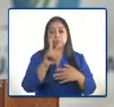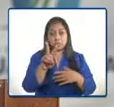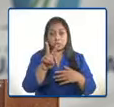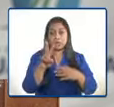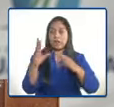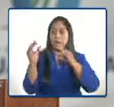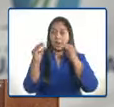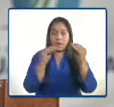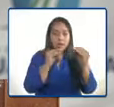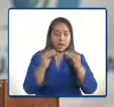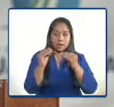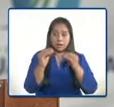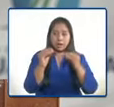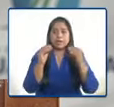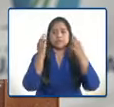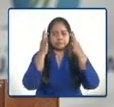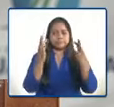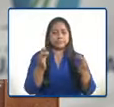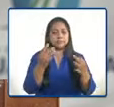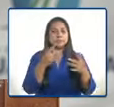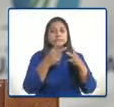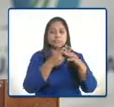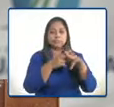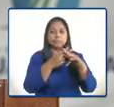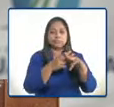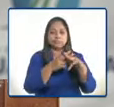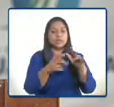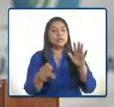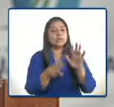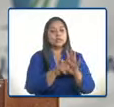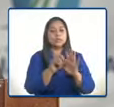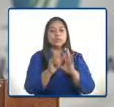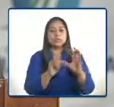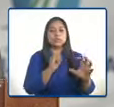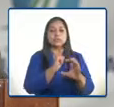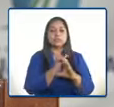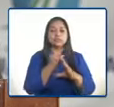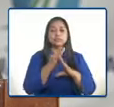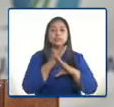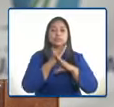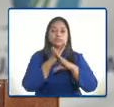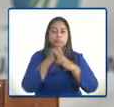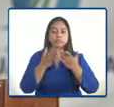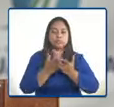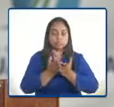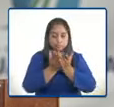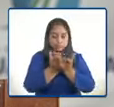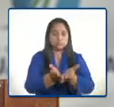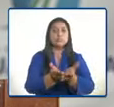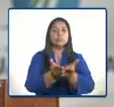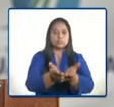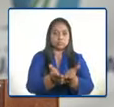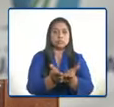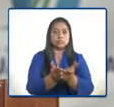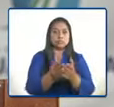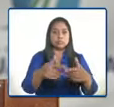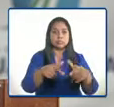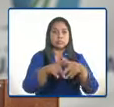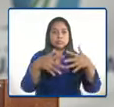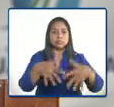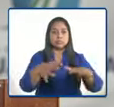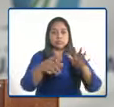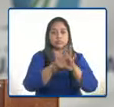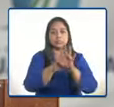2002, para que entrara en vigencia el Código Internacional de la Protección para la Protección de los Buques y de las Instalaciones Portuarias,